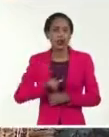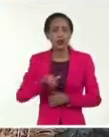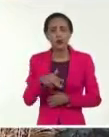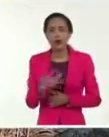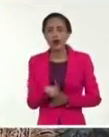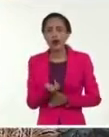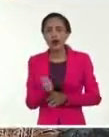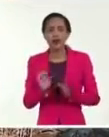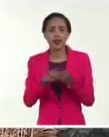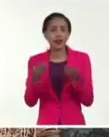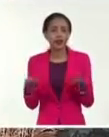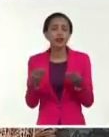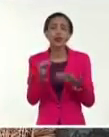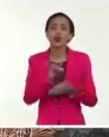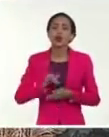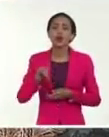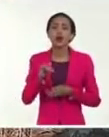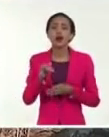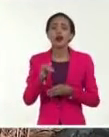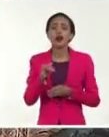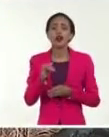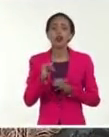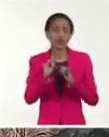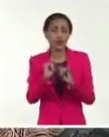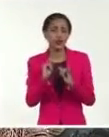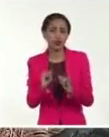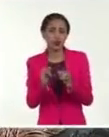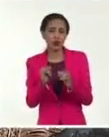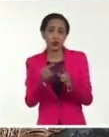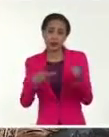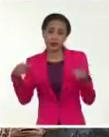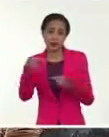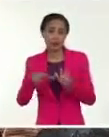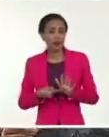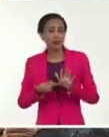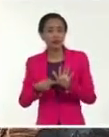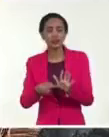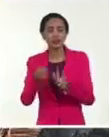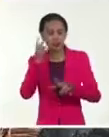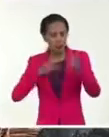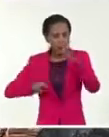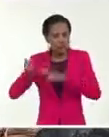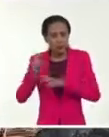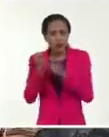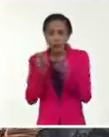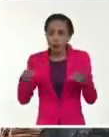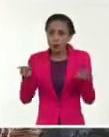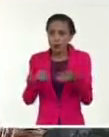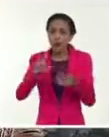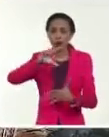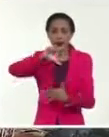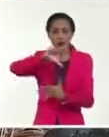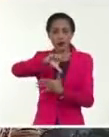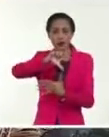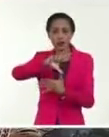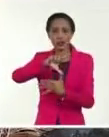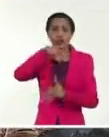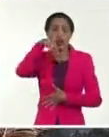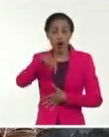artículos centrales que reflejan investigaciones en torno a la música de América Latina, en esta